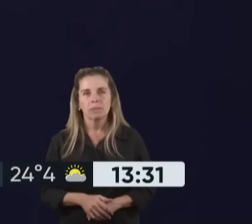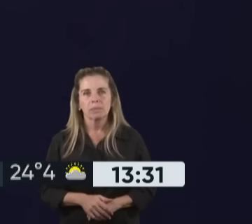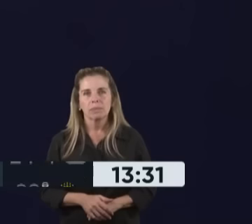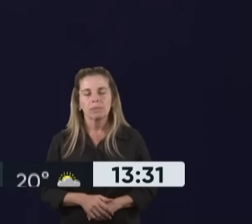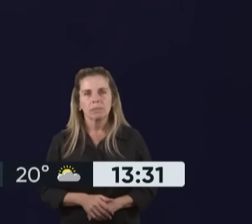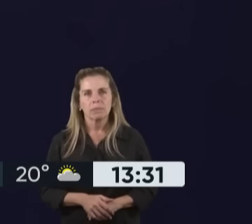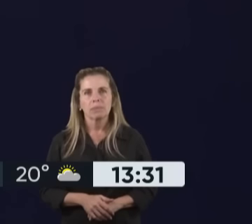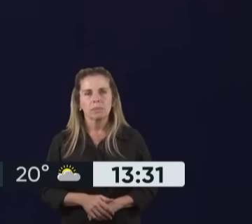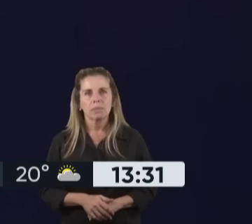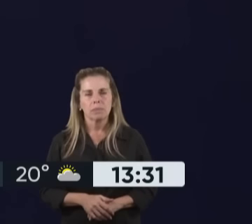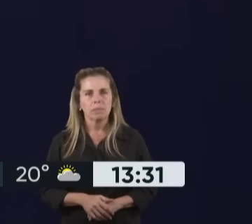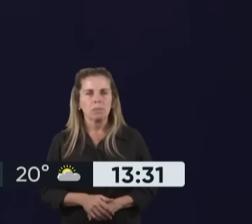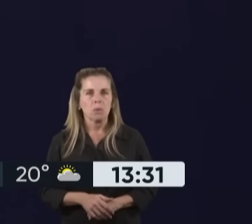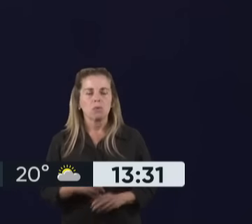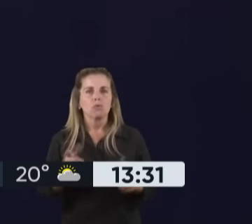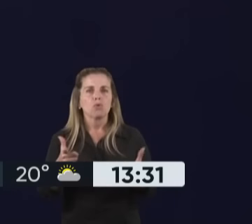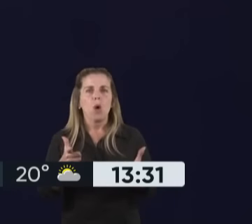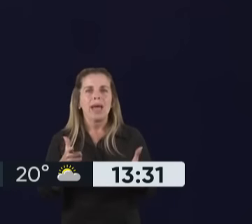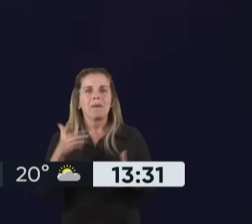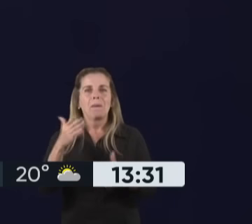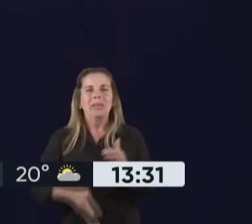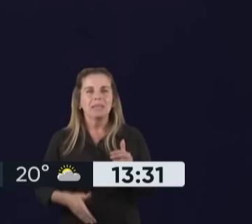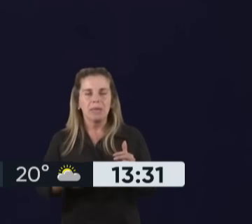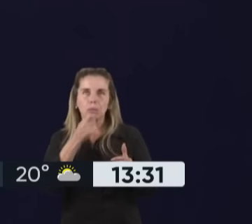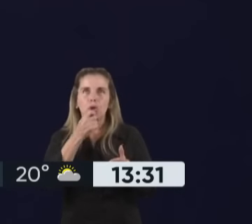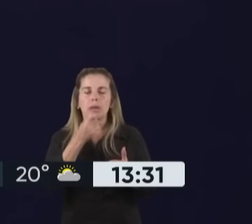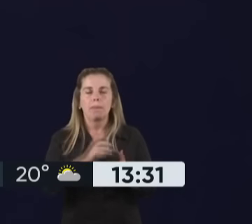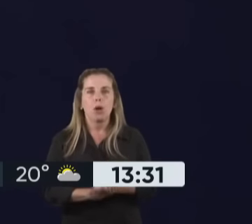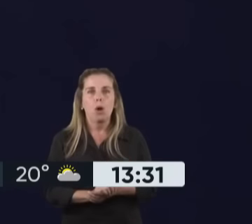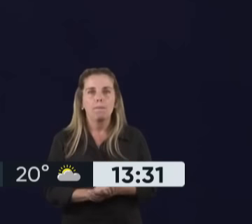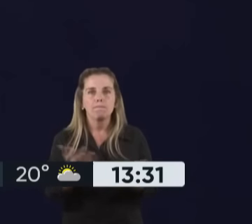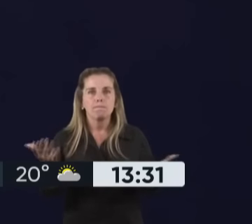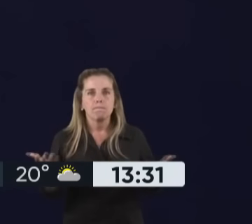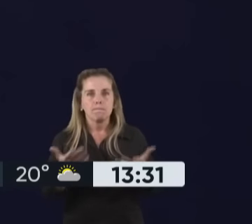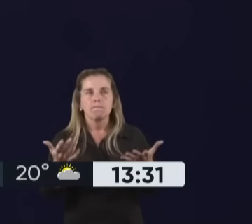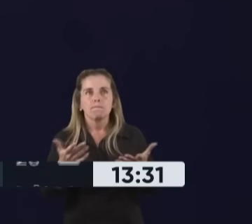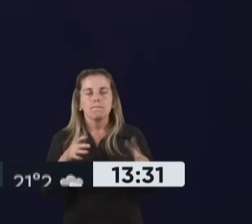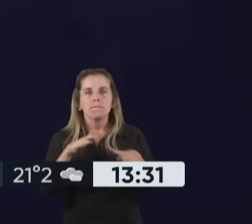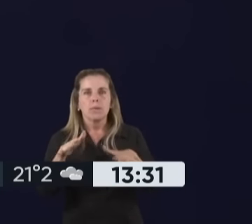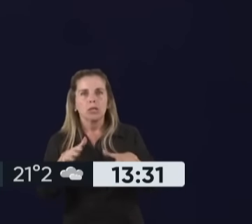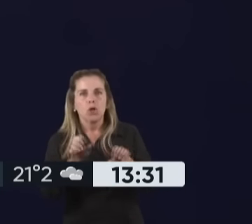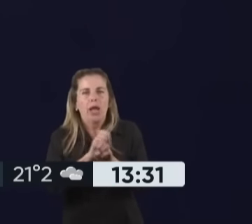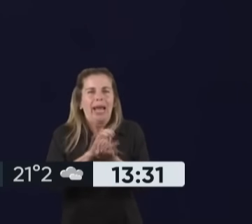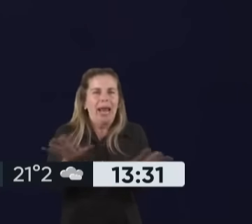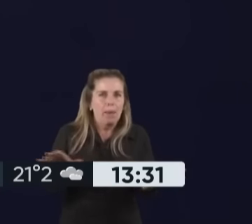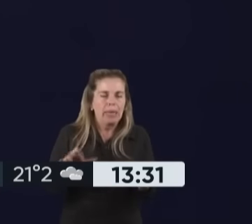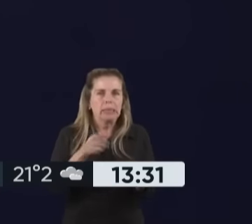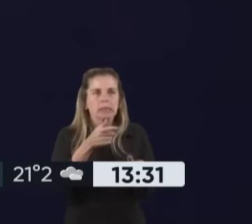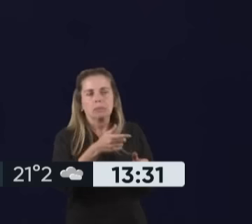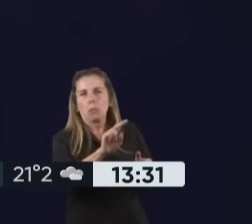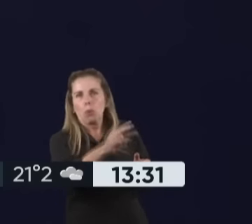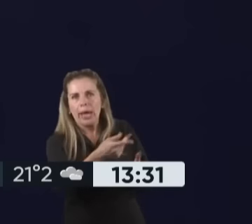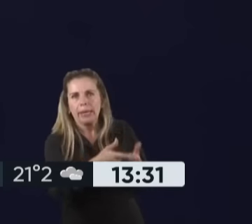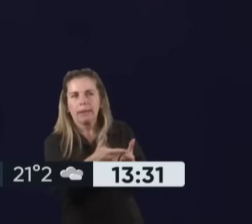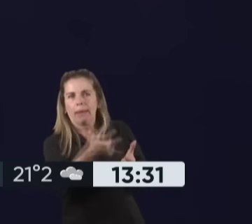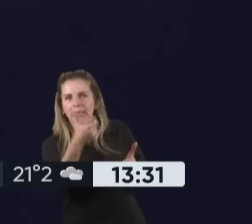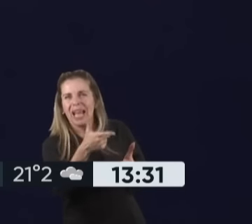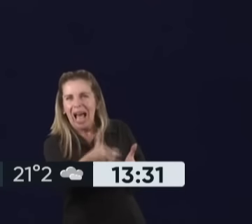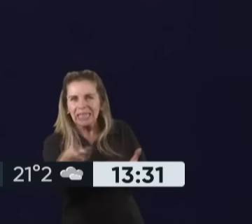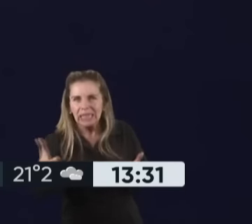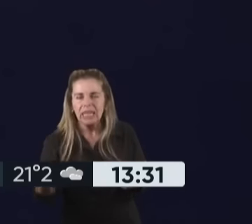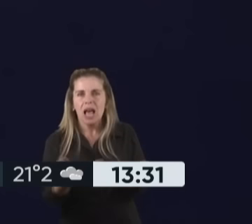van a ser imprescriptibles los delitos graves y gravísimos. ¿Por qué? Porque, ¿qué nos